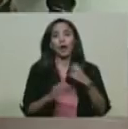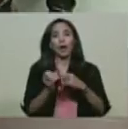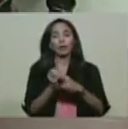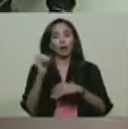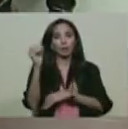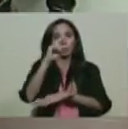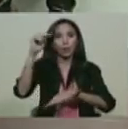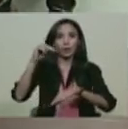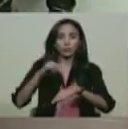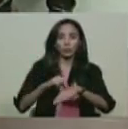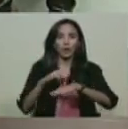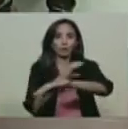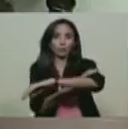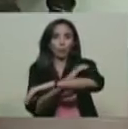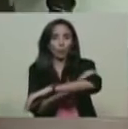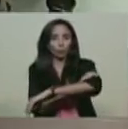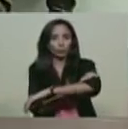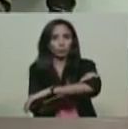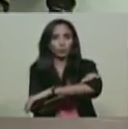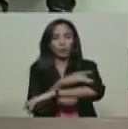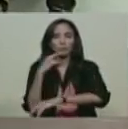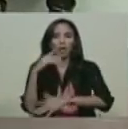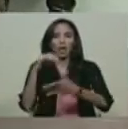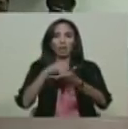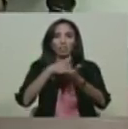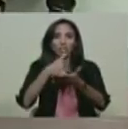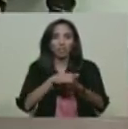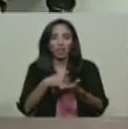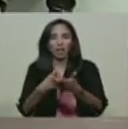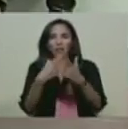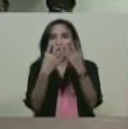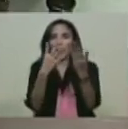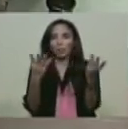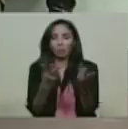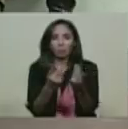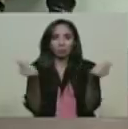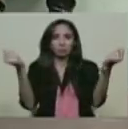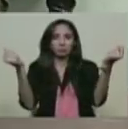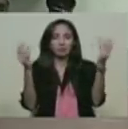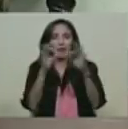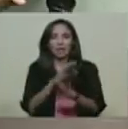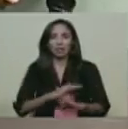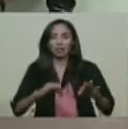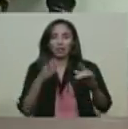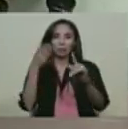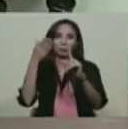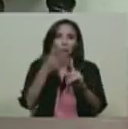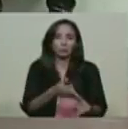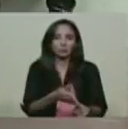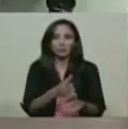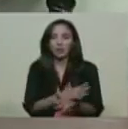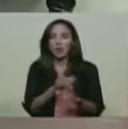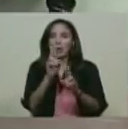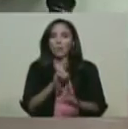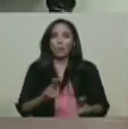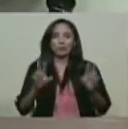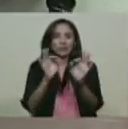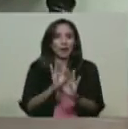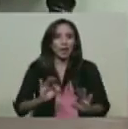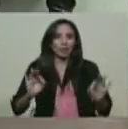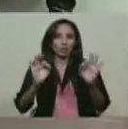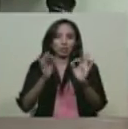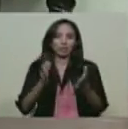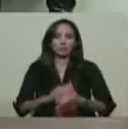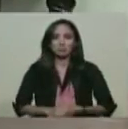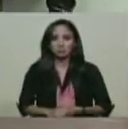de Caburguesa, destruida, inservible, machista, inútil.